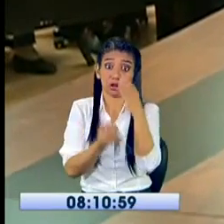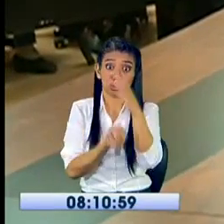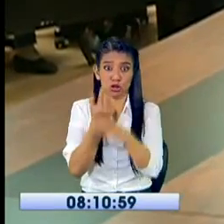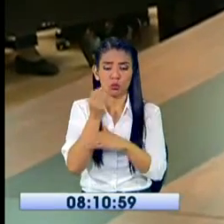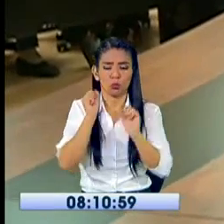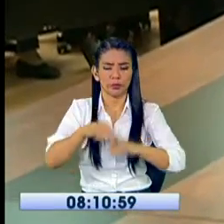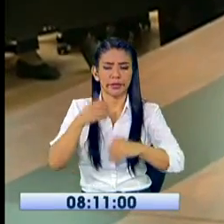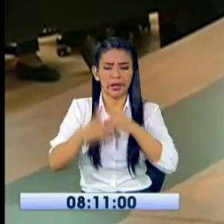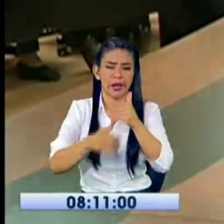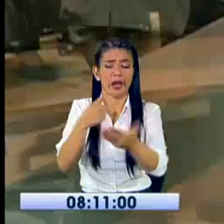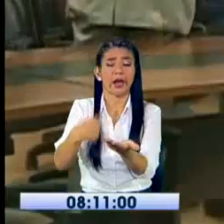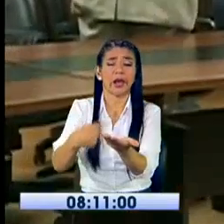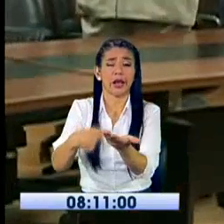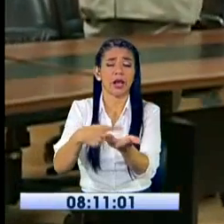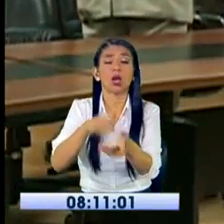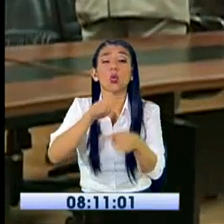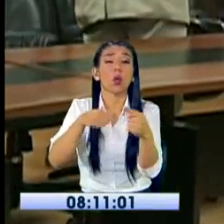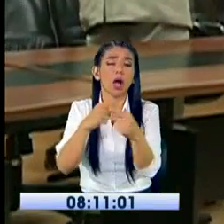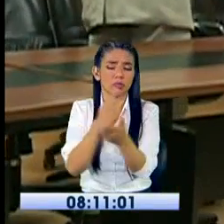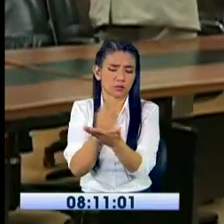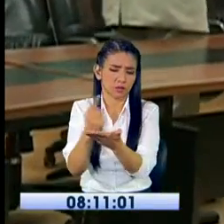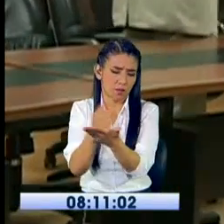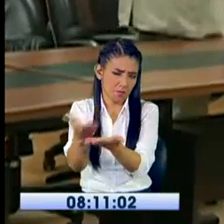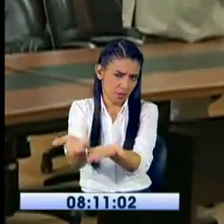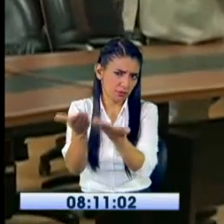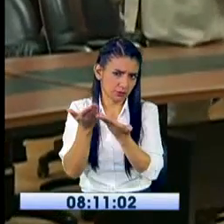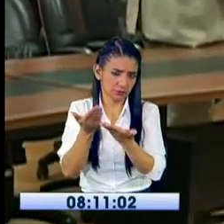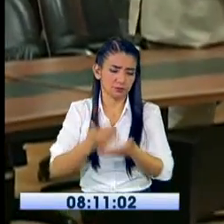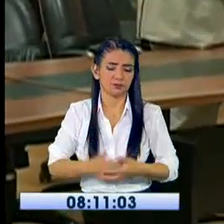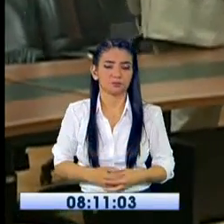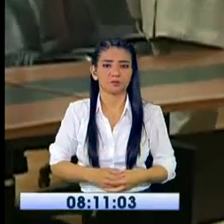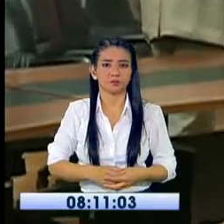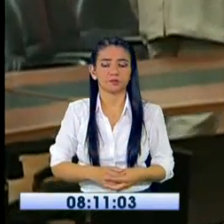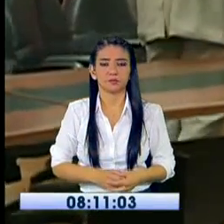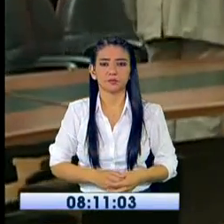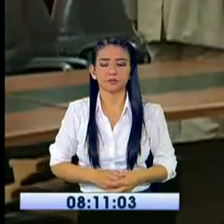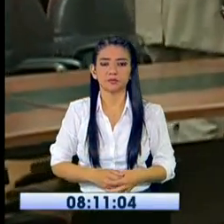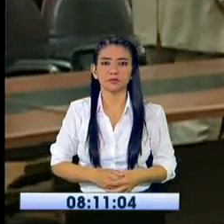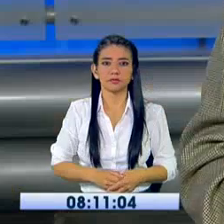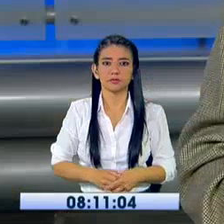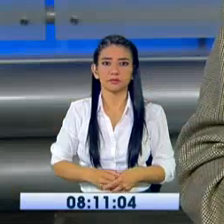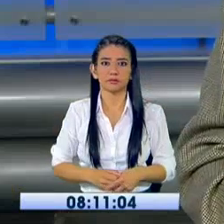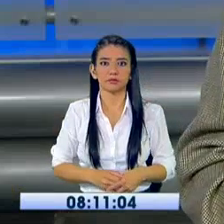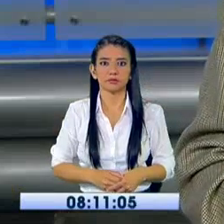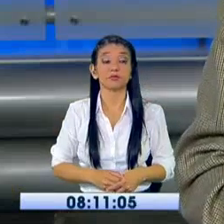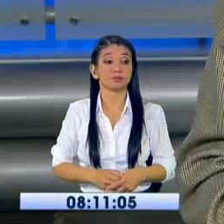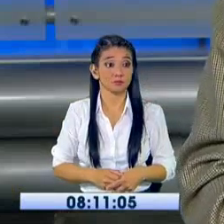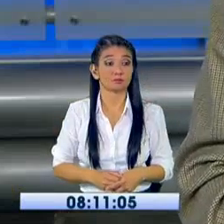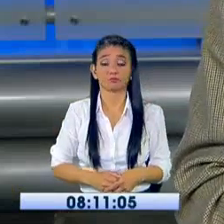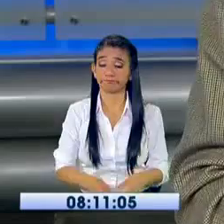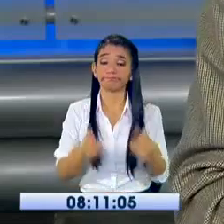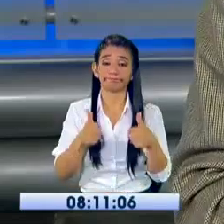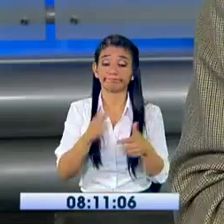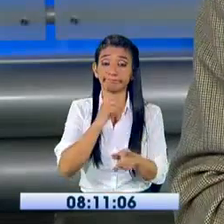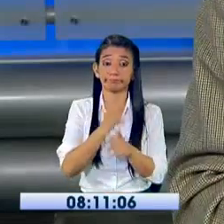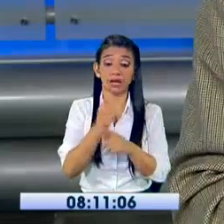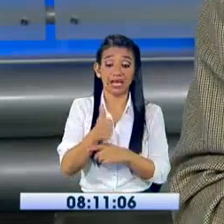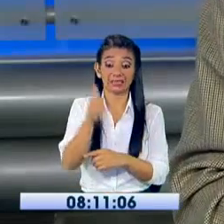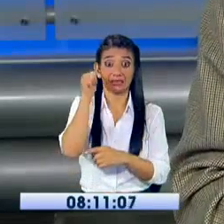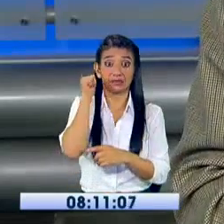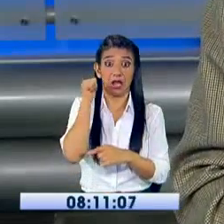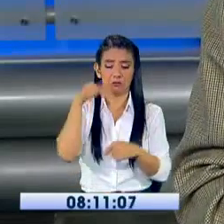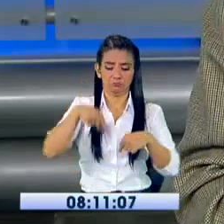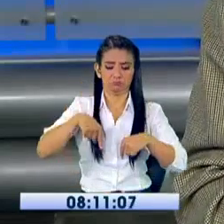se encuentra. Sofía Vintimilla está en vivo desde el barrio San Blas, en el centro de Quito, en las calles Pichincha y Oriente, pues está junto